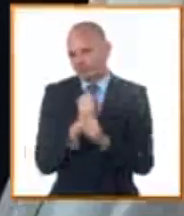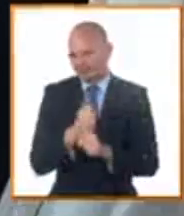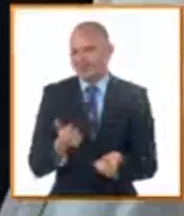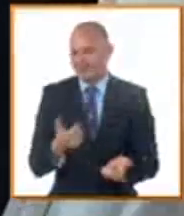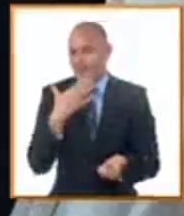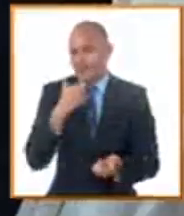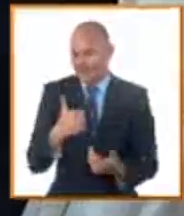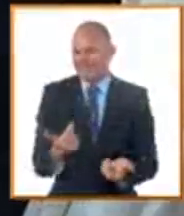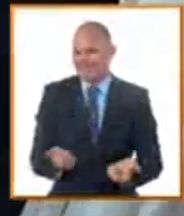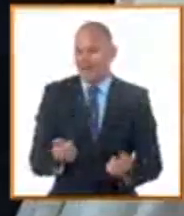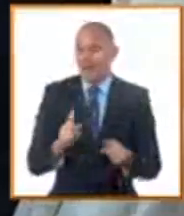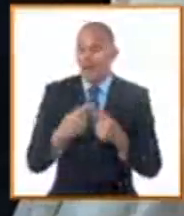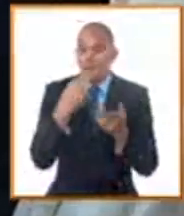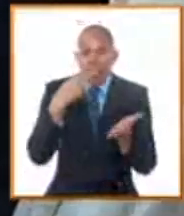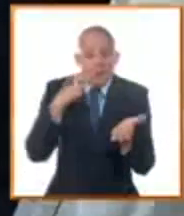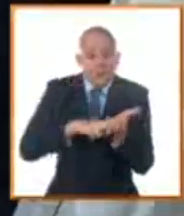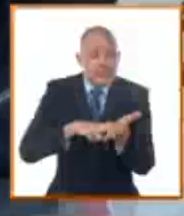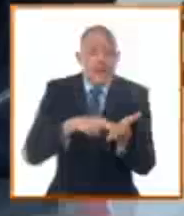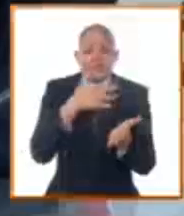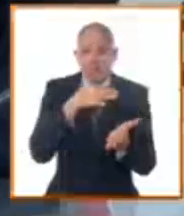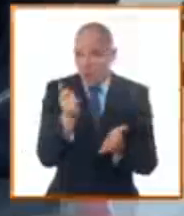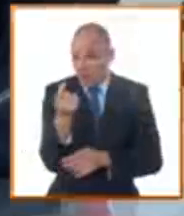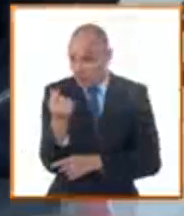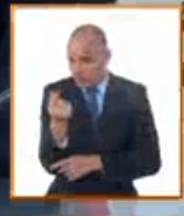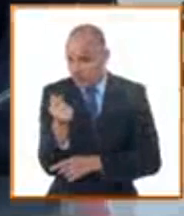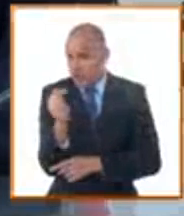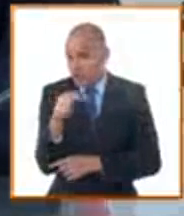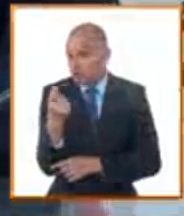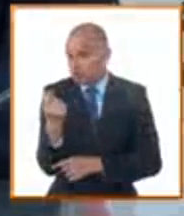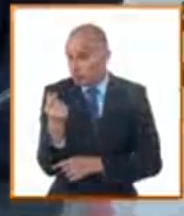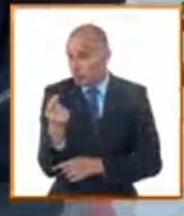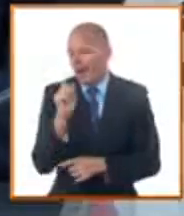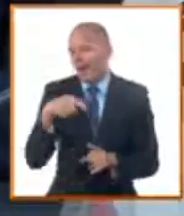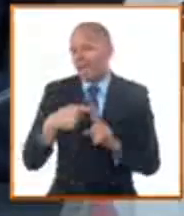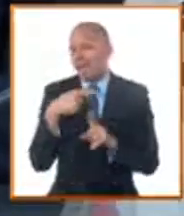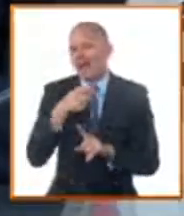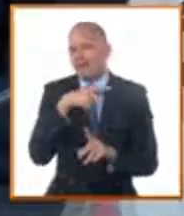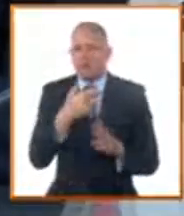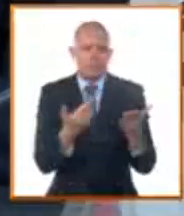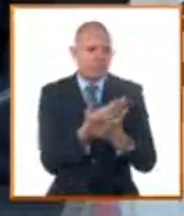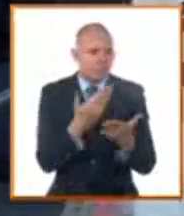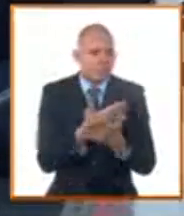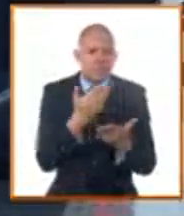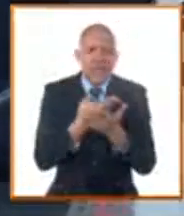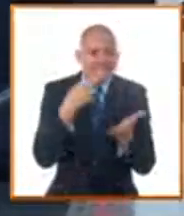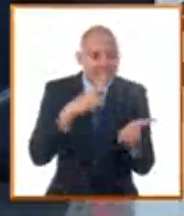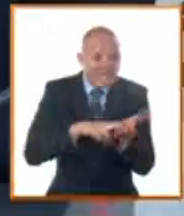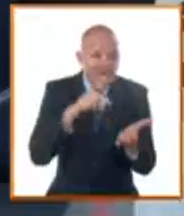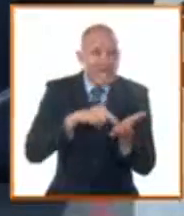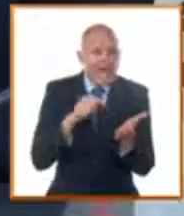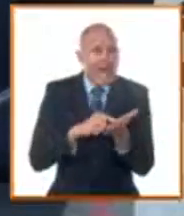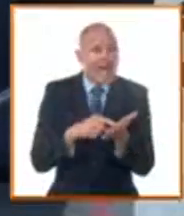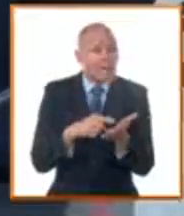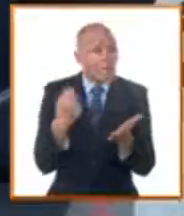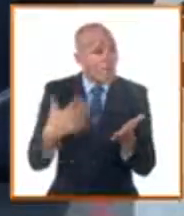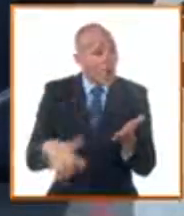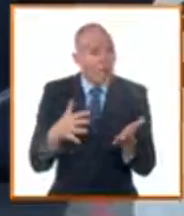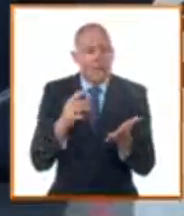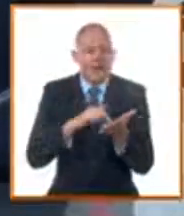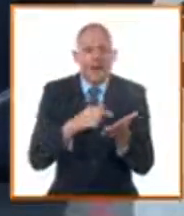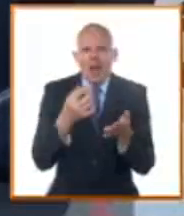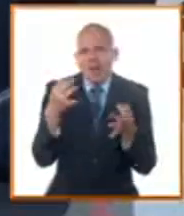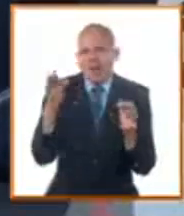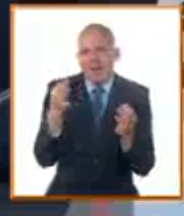es valor. El sello es como el dinero, es valor, es costoso, es un papel especial con determinados niveles de seguridad, pero además usted pagarlo